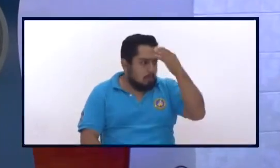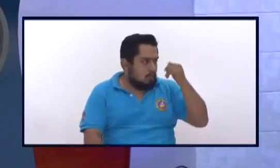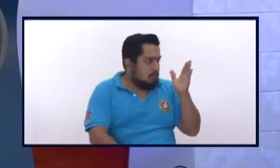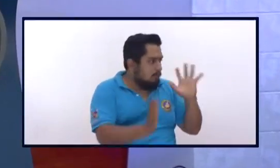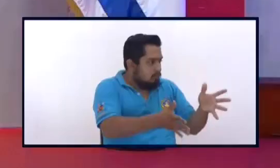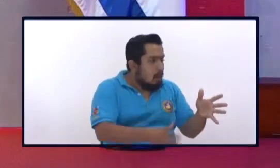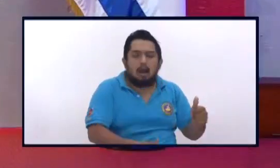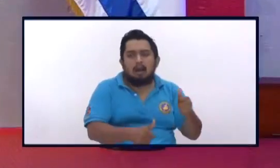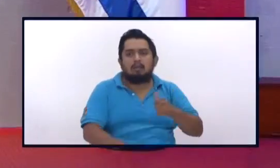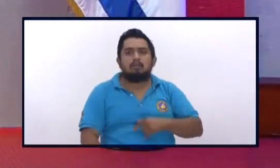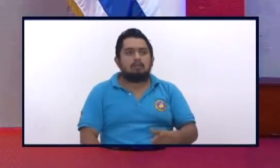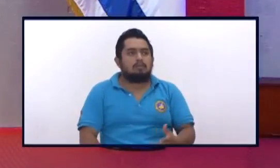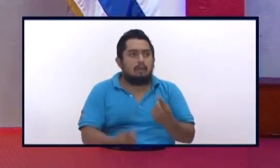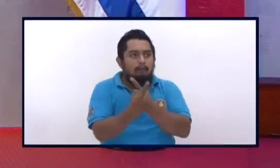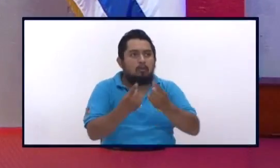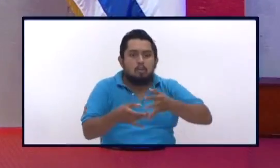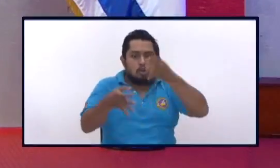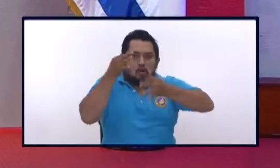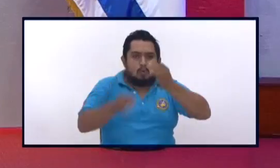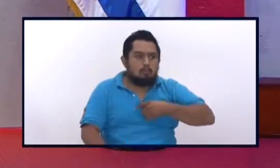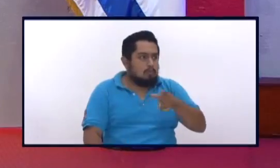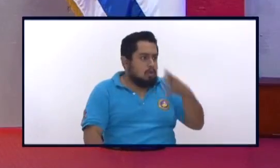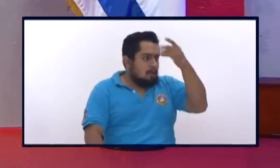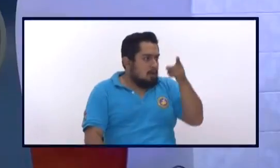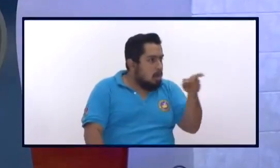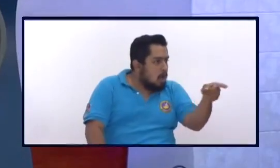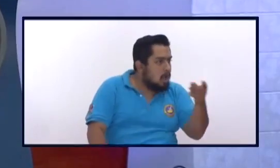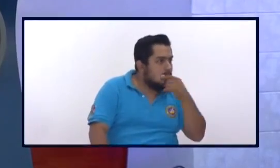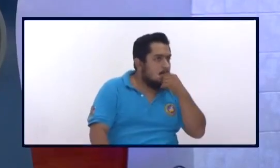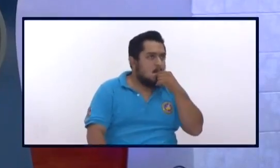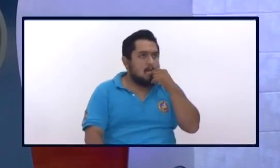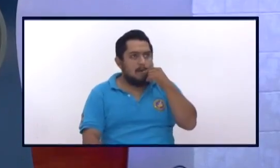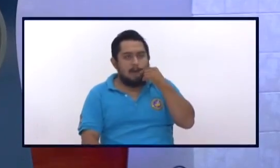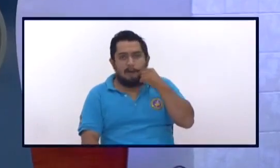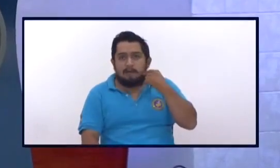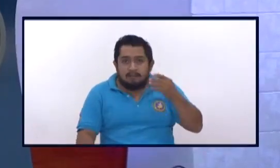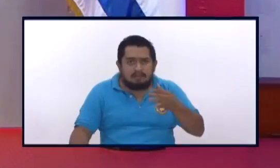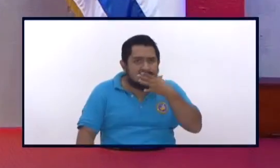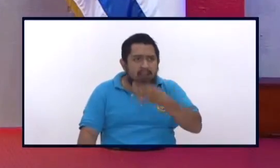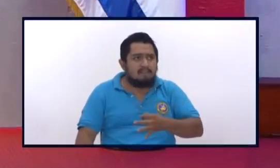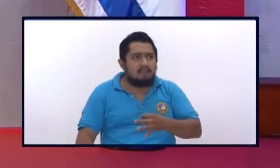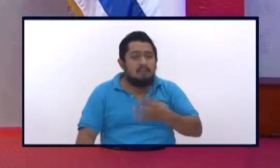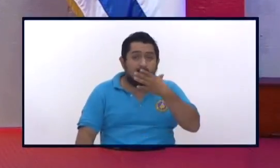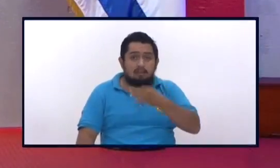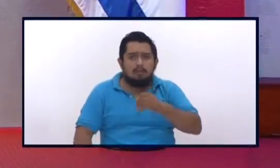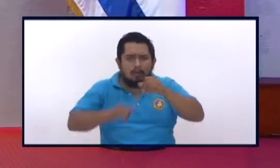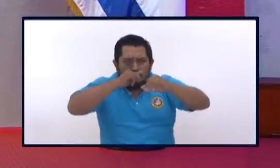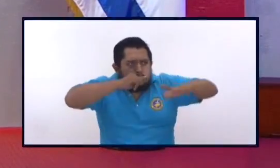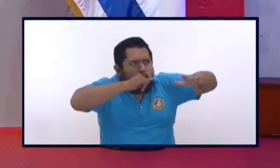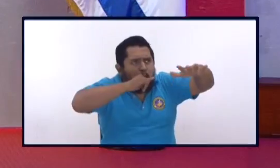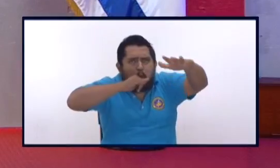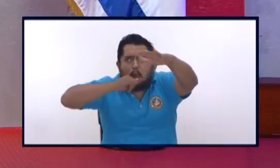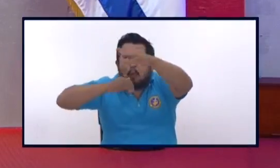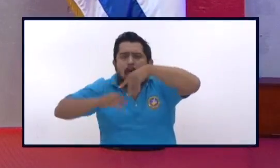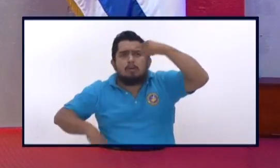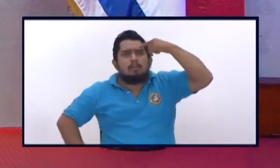fue a mí pero hay gente gusta quiche pp se habrá ido igual que yo como en serio sólo digo que en